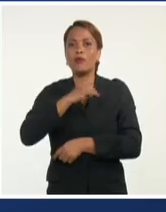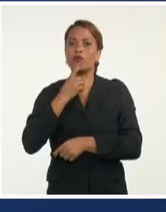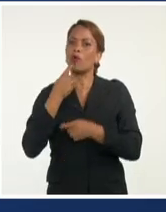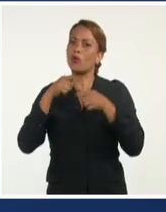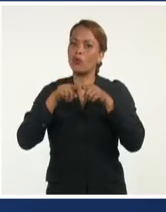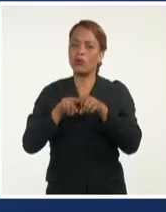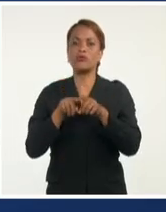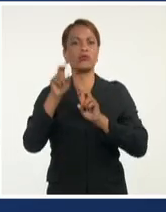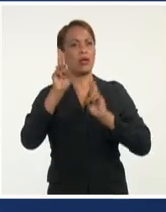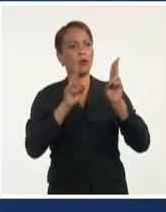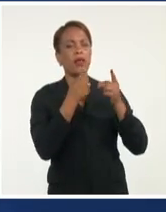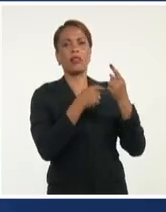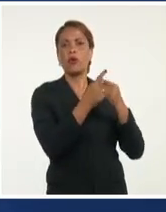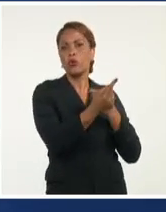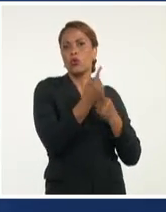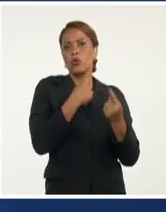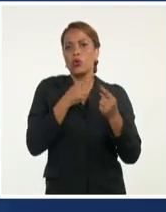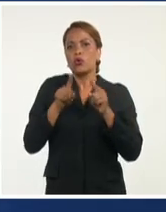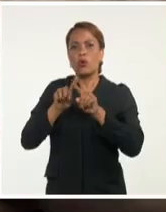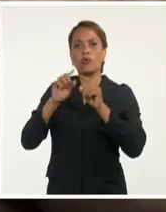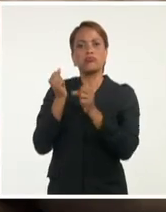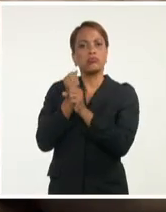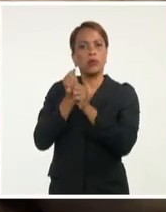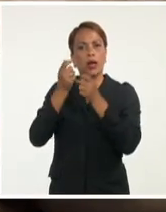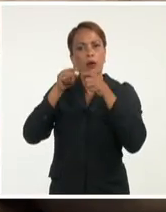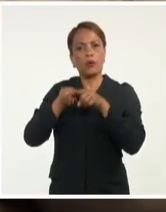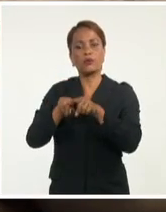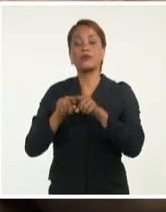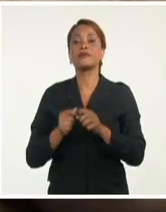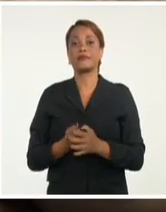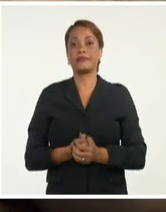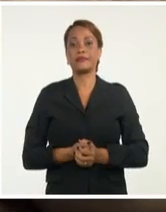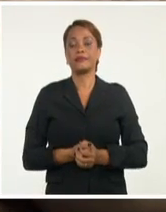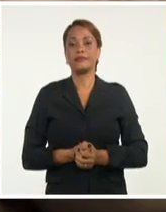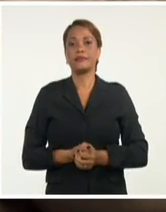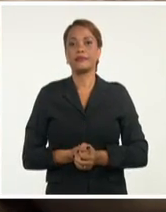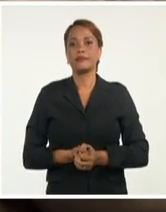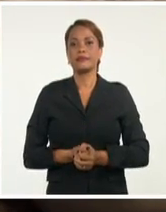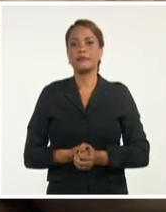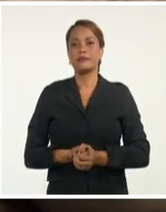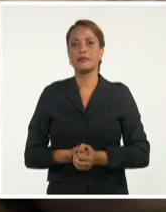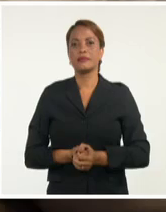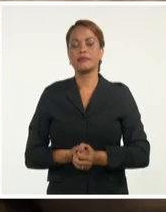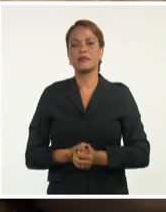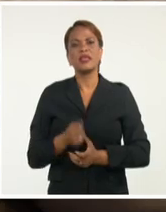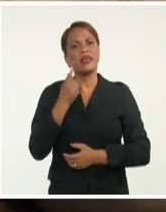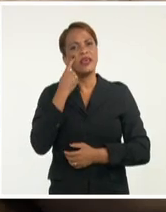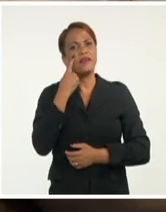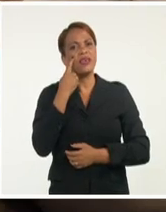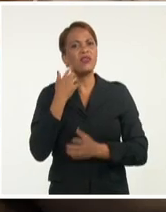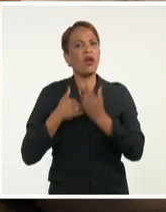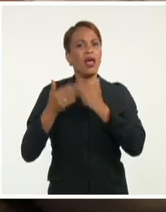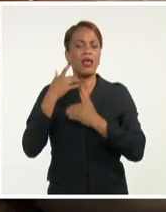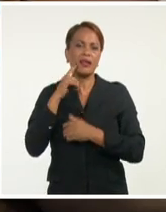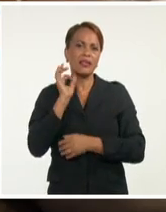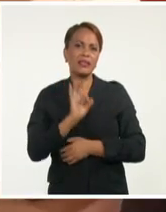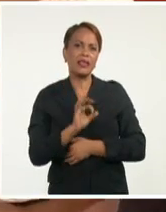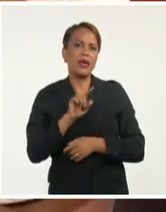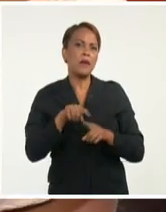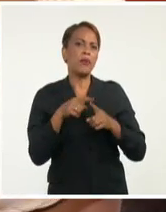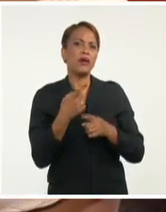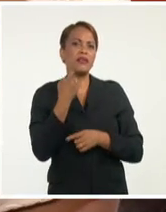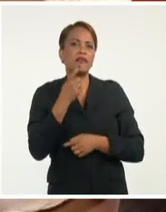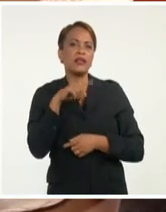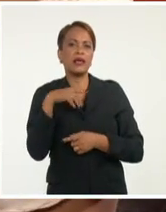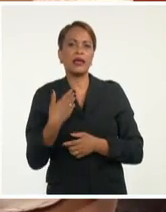de acuerdo en algunas cosas y trabajar unidos. Así es, y teniendo en cuenta, doctor, estos precedentes, ¿por qué se haría